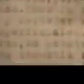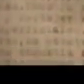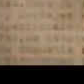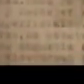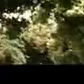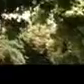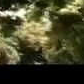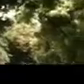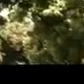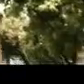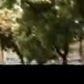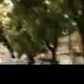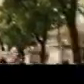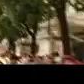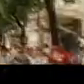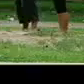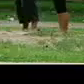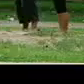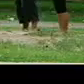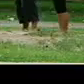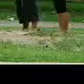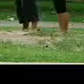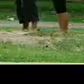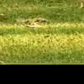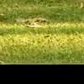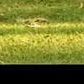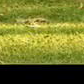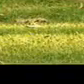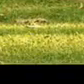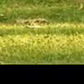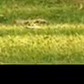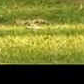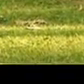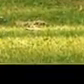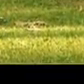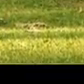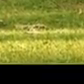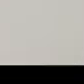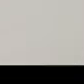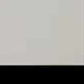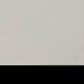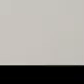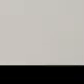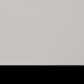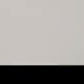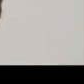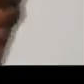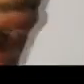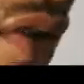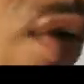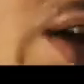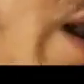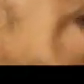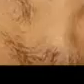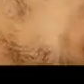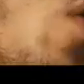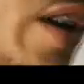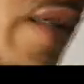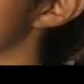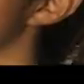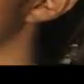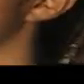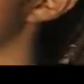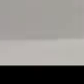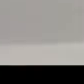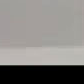explicar se sintetiza una palabra vivir construyendo el socialismo lo